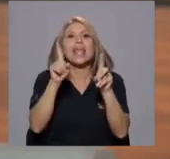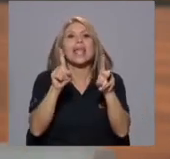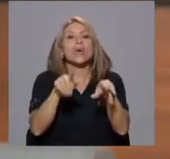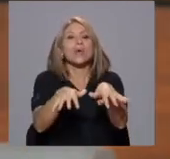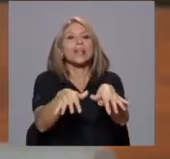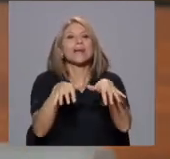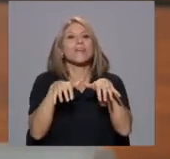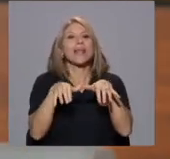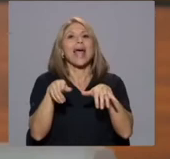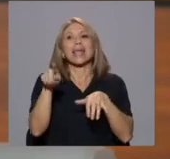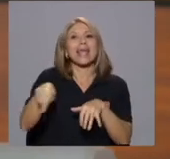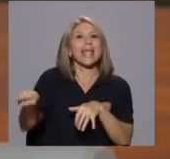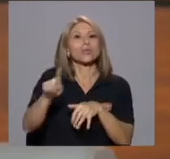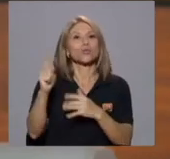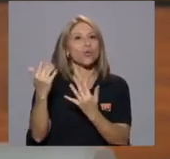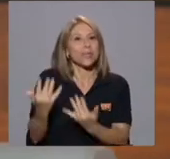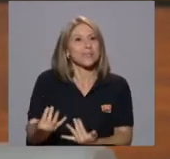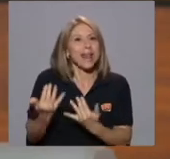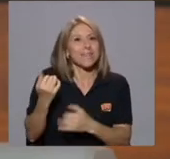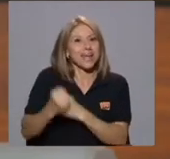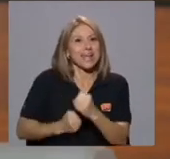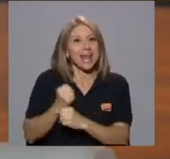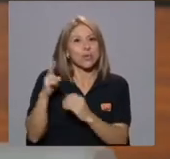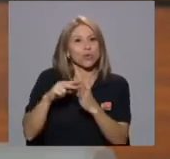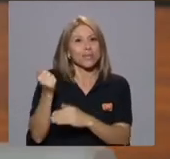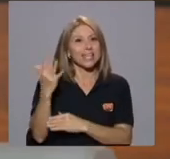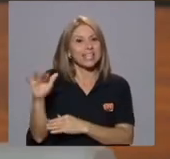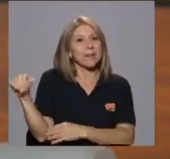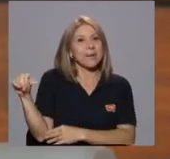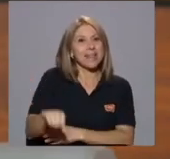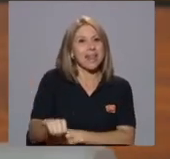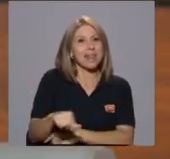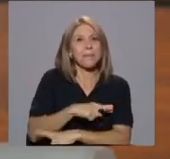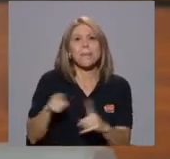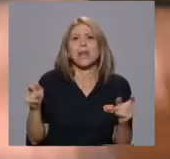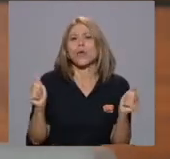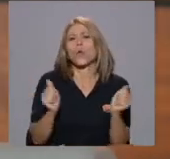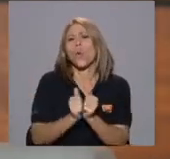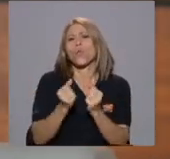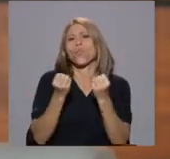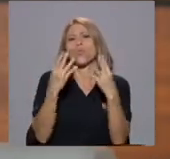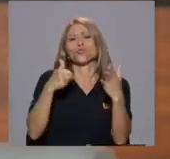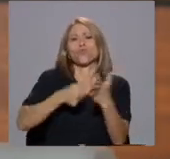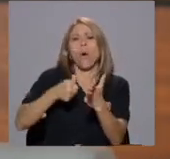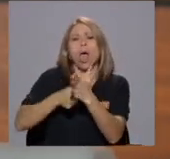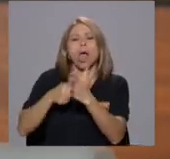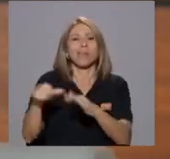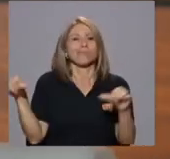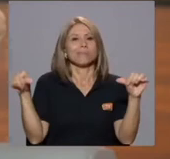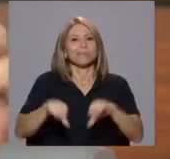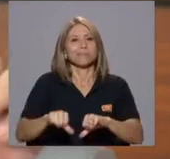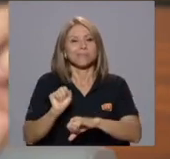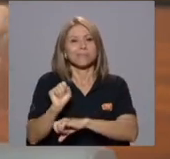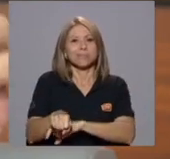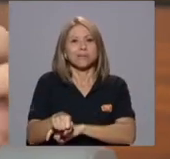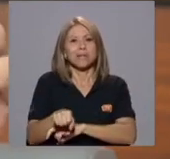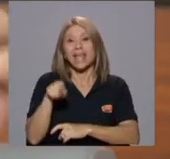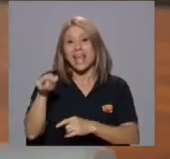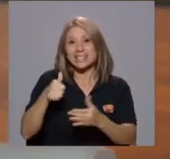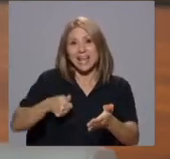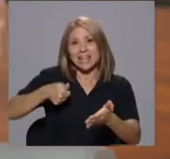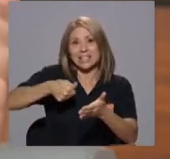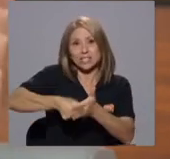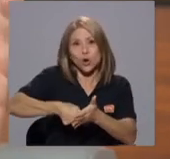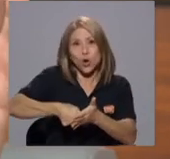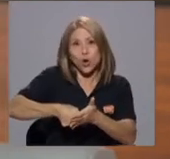esperaban ellos en 2015 perder y que perdieron abrumadoramente, en la que esa elección resultó electo